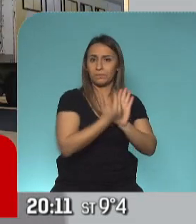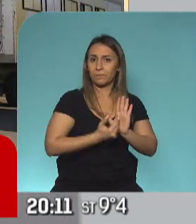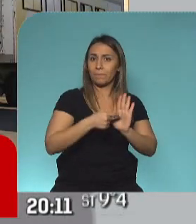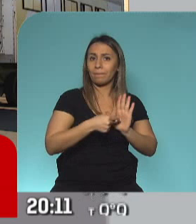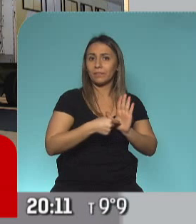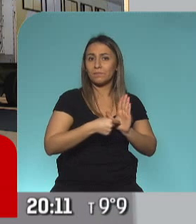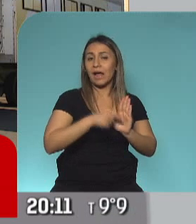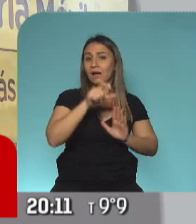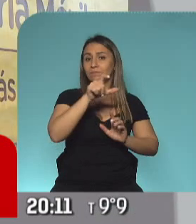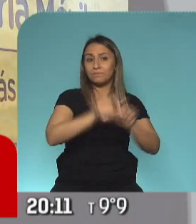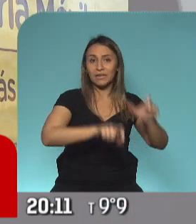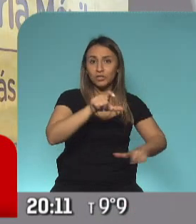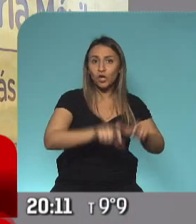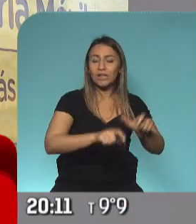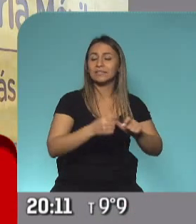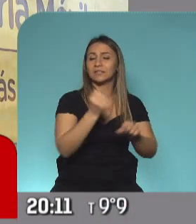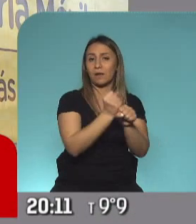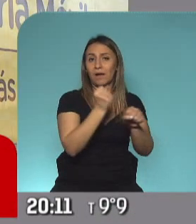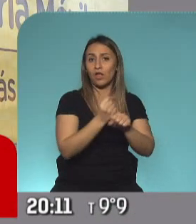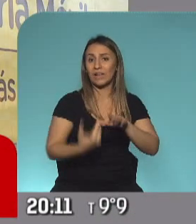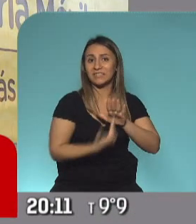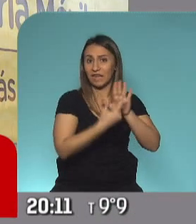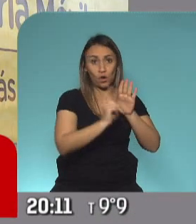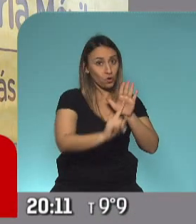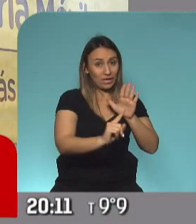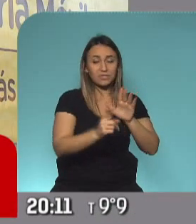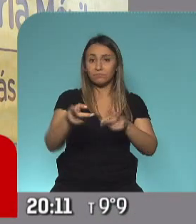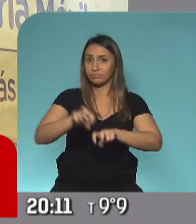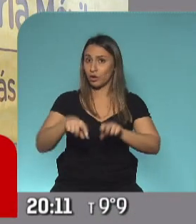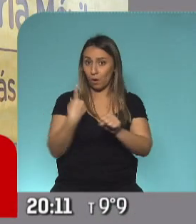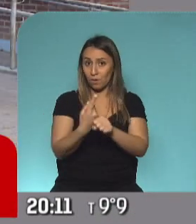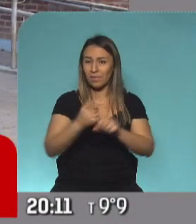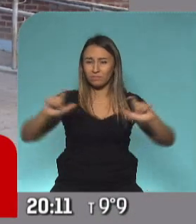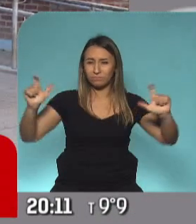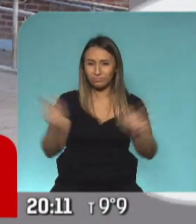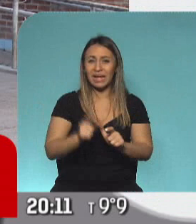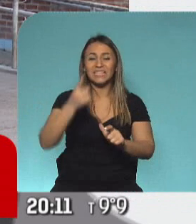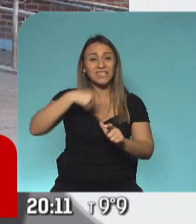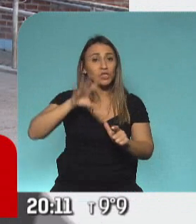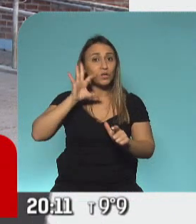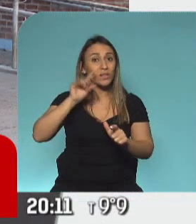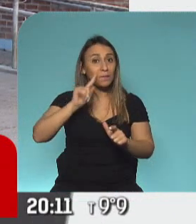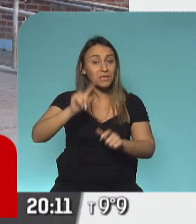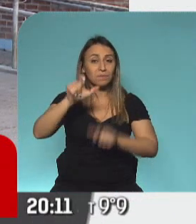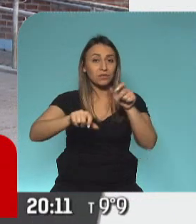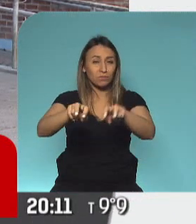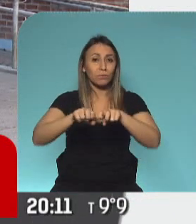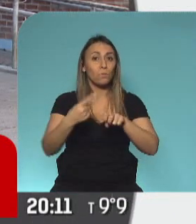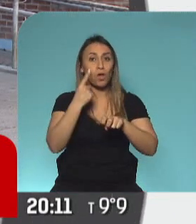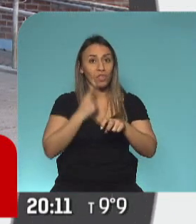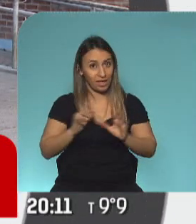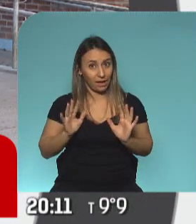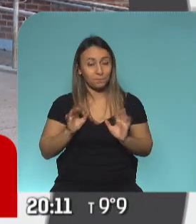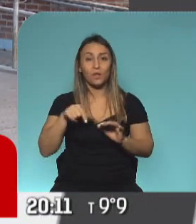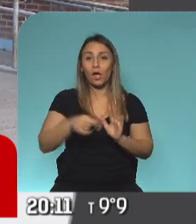no esenciales, bajó de casi 1.100.000 a alrededor de 950.000 pasajeros por día. Hoy agregamos